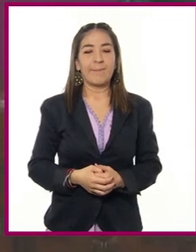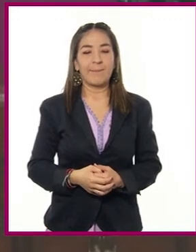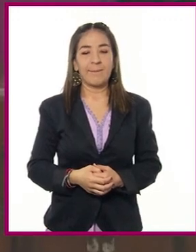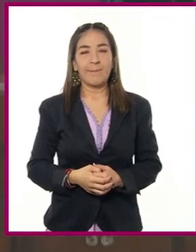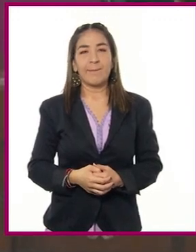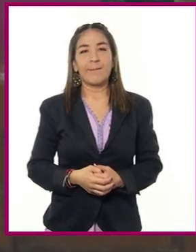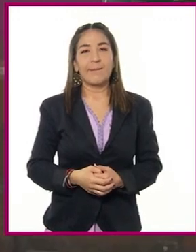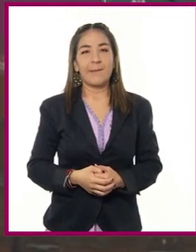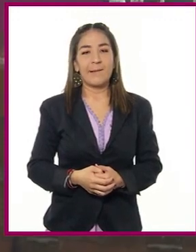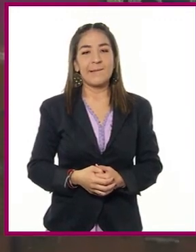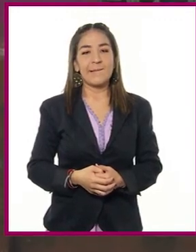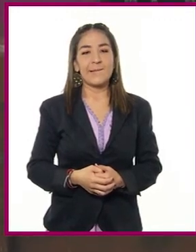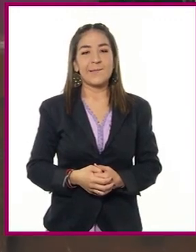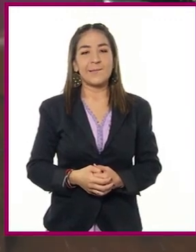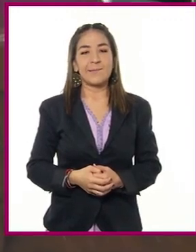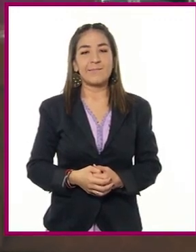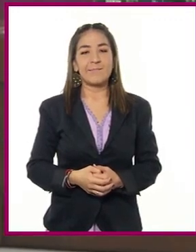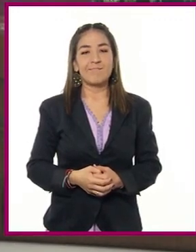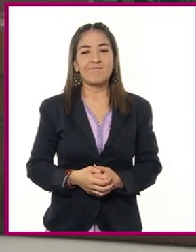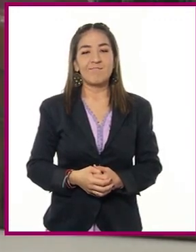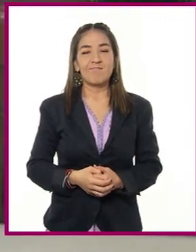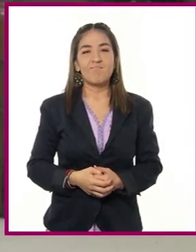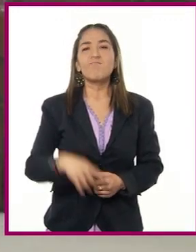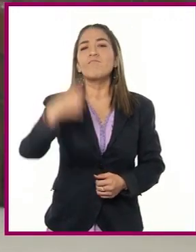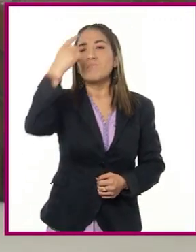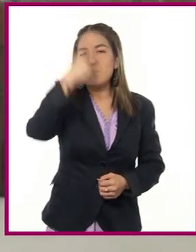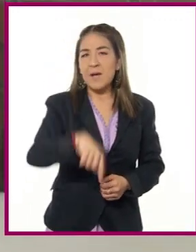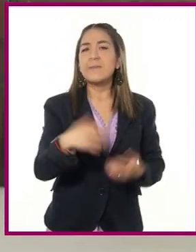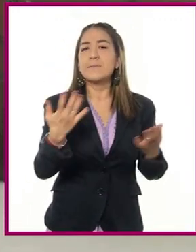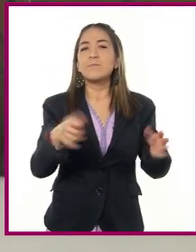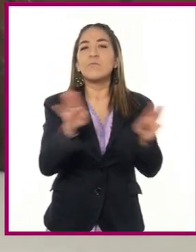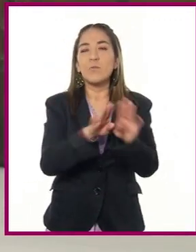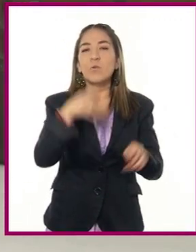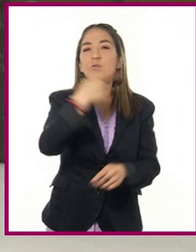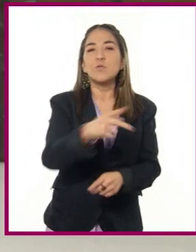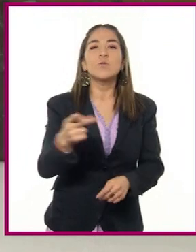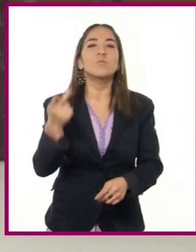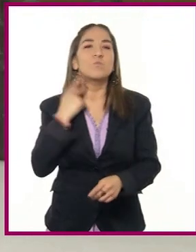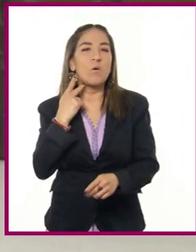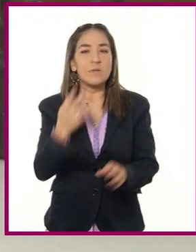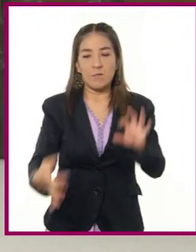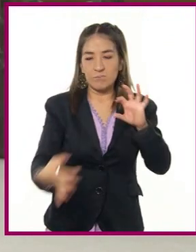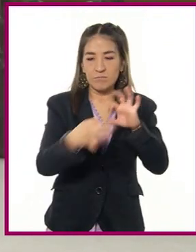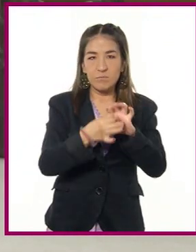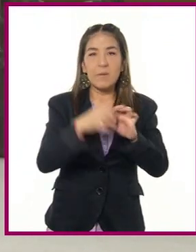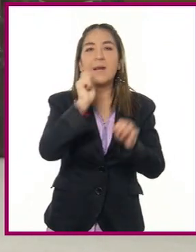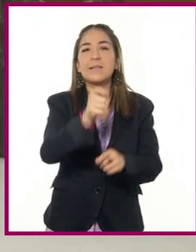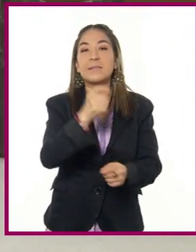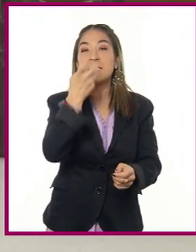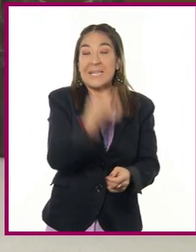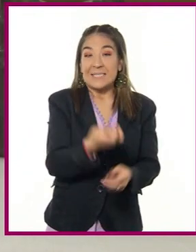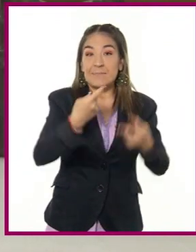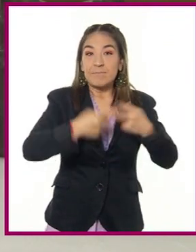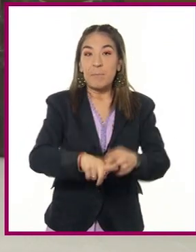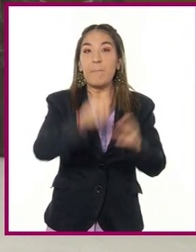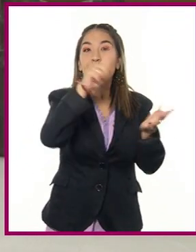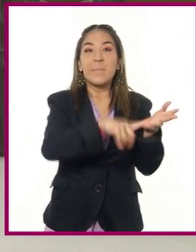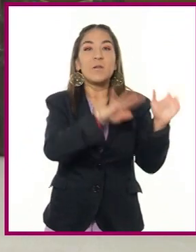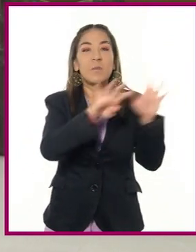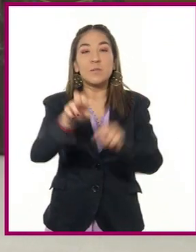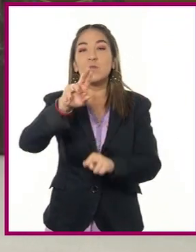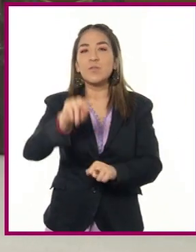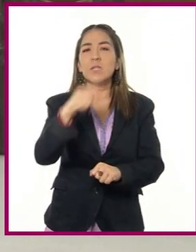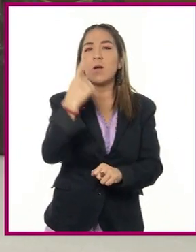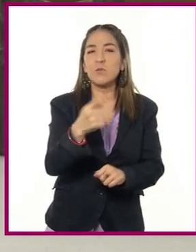Term Financial Strategy. Para sostener su política monetaria, propuso en 1981